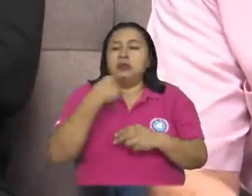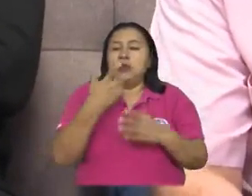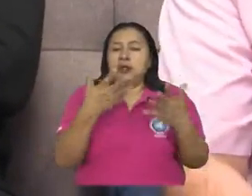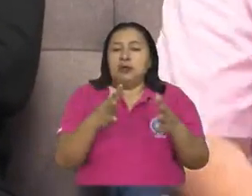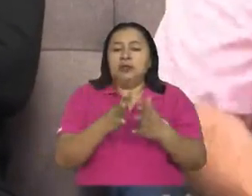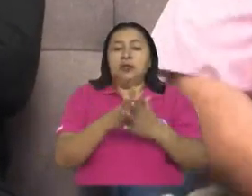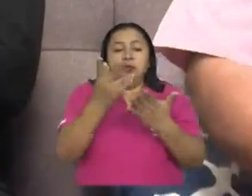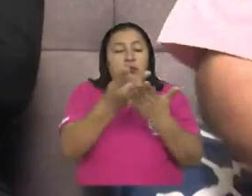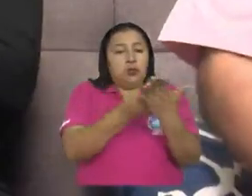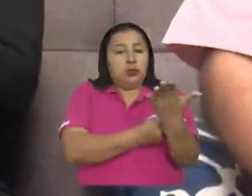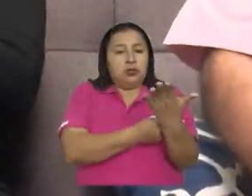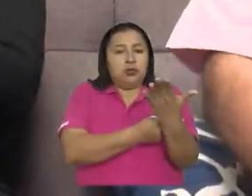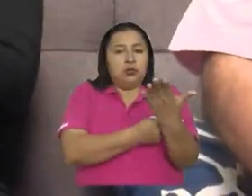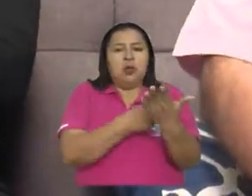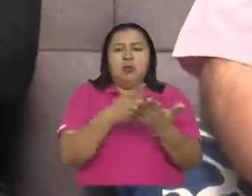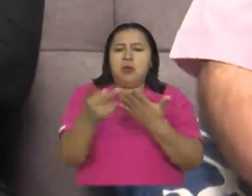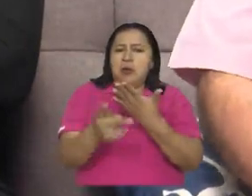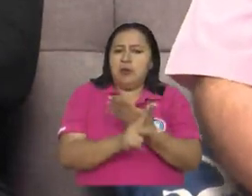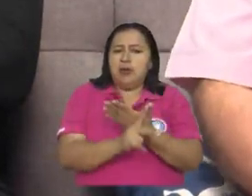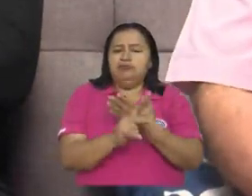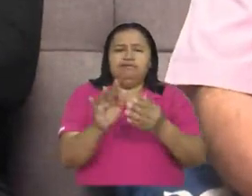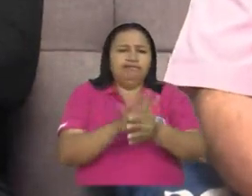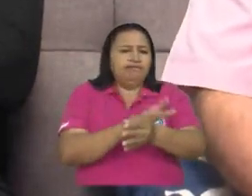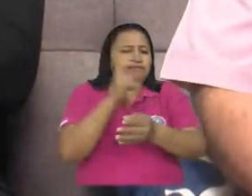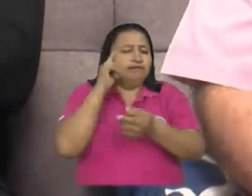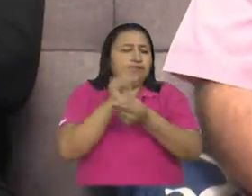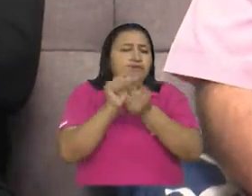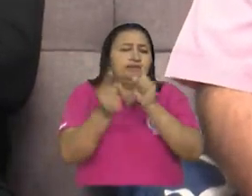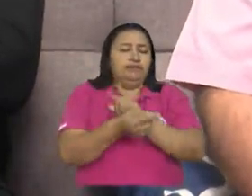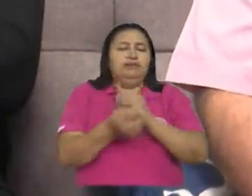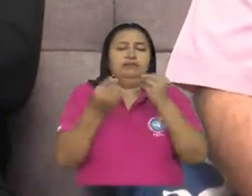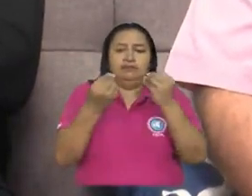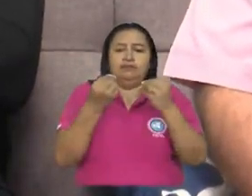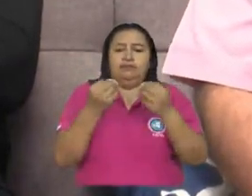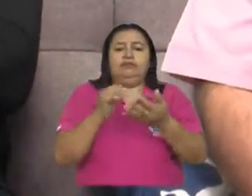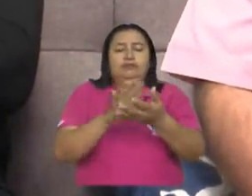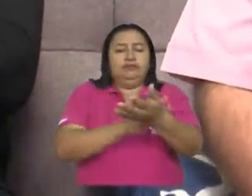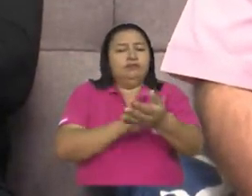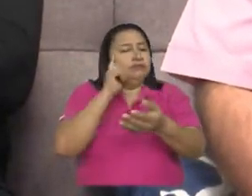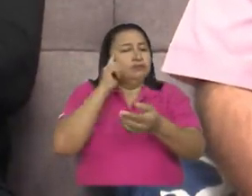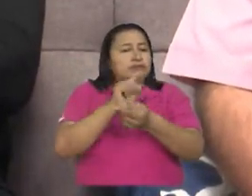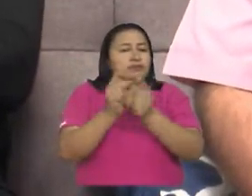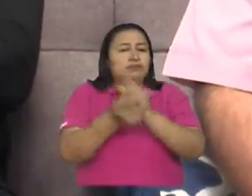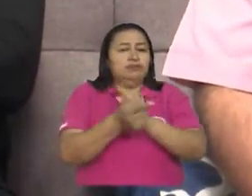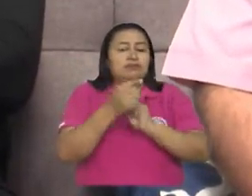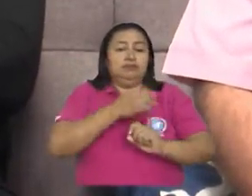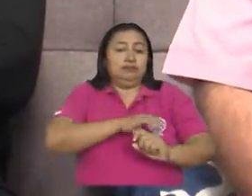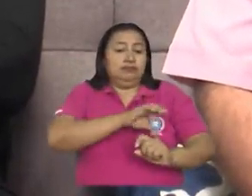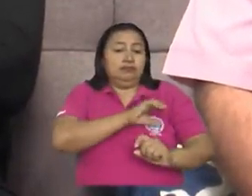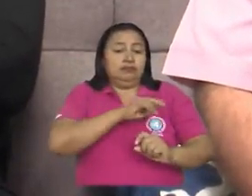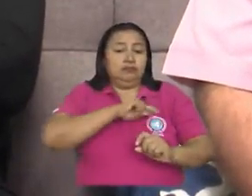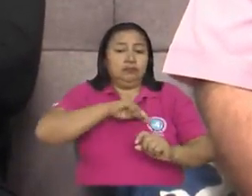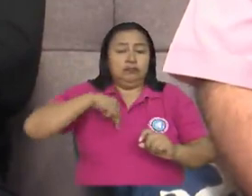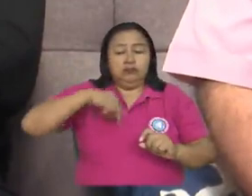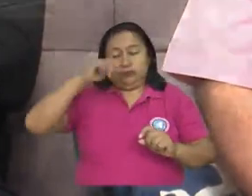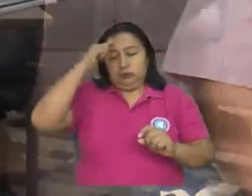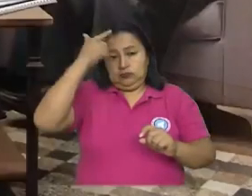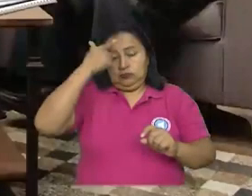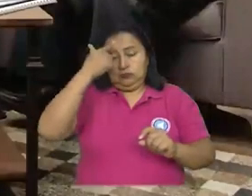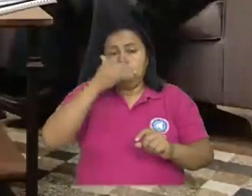son proyectos y programas sensibles, son de una alta sensibilidad, que con eso se caracteriza nuestro gobierno